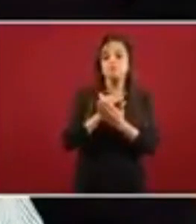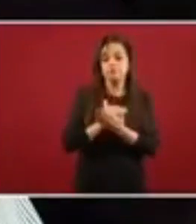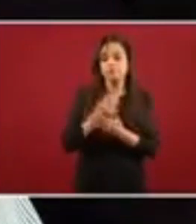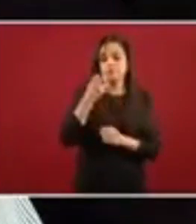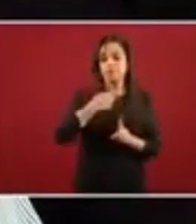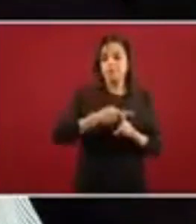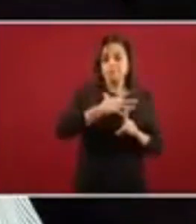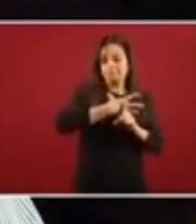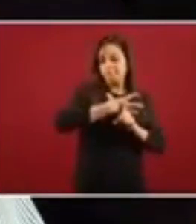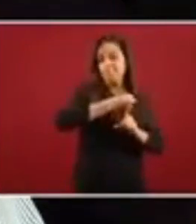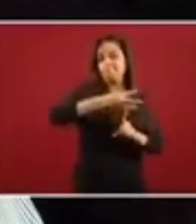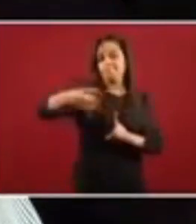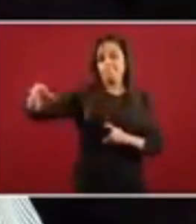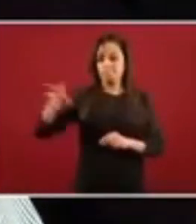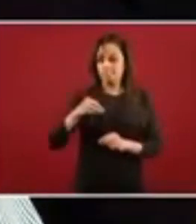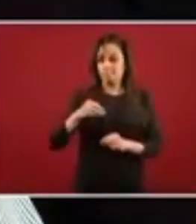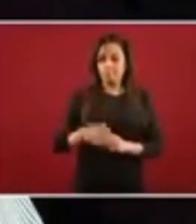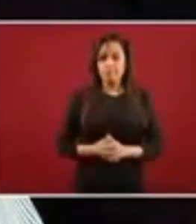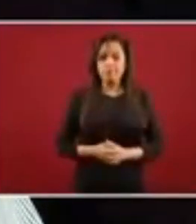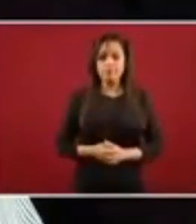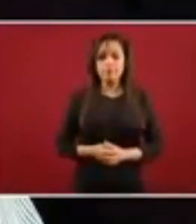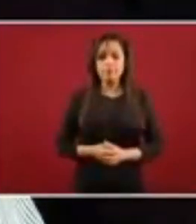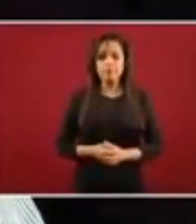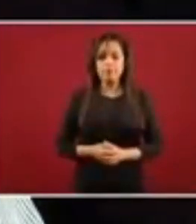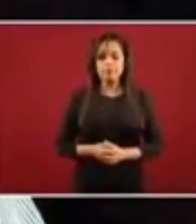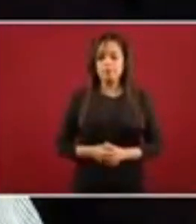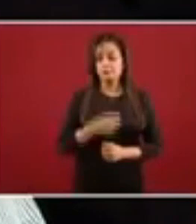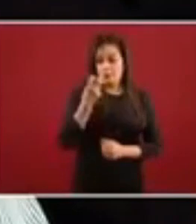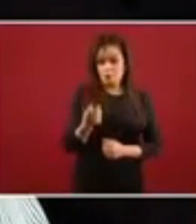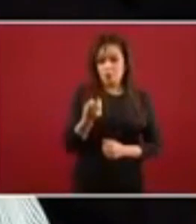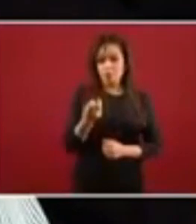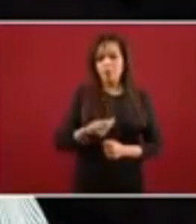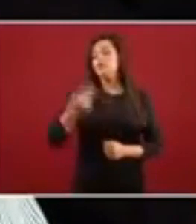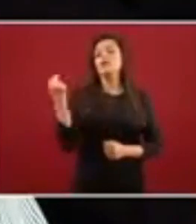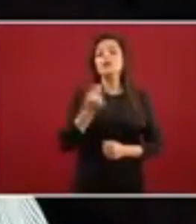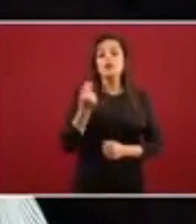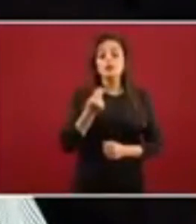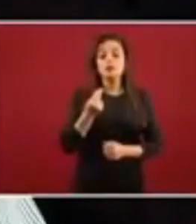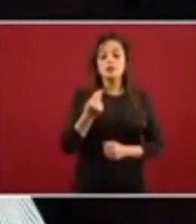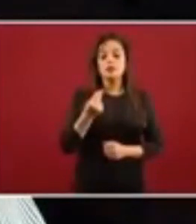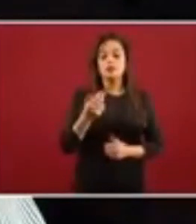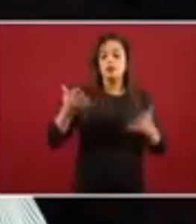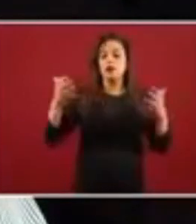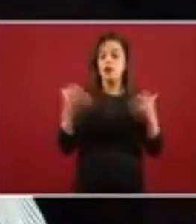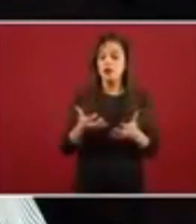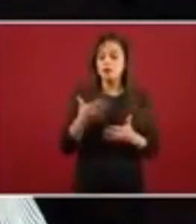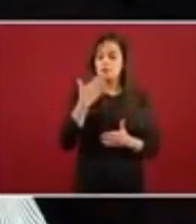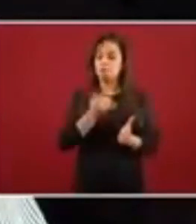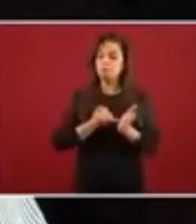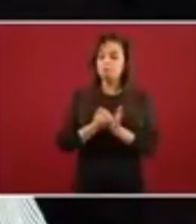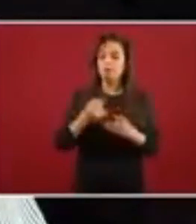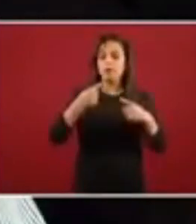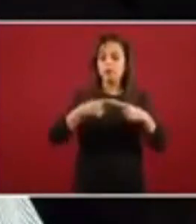epidemia. Por lo tanto, requerimos adoptar todas las medidas instruidas, no